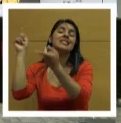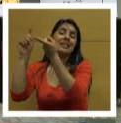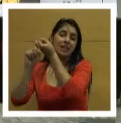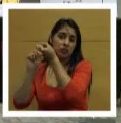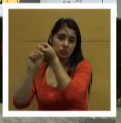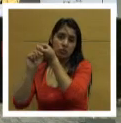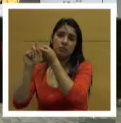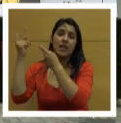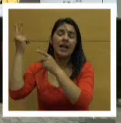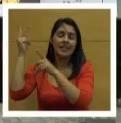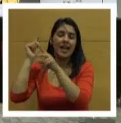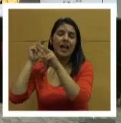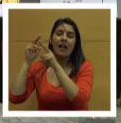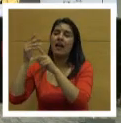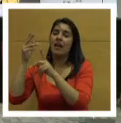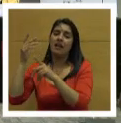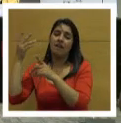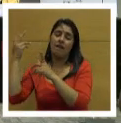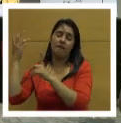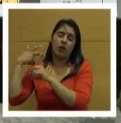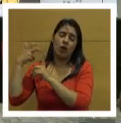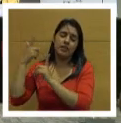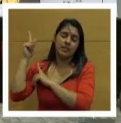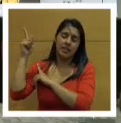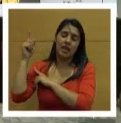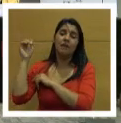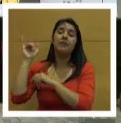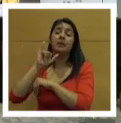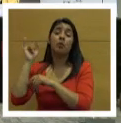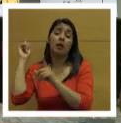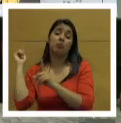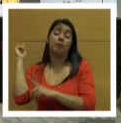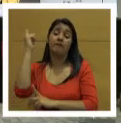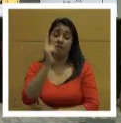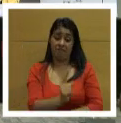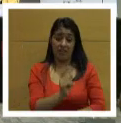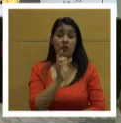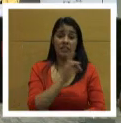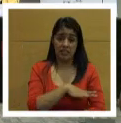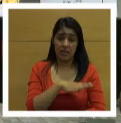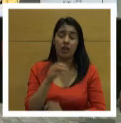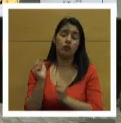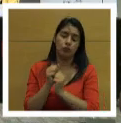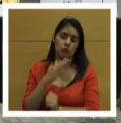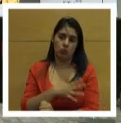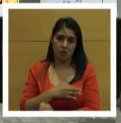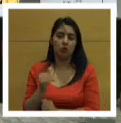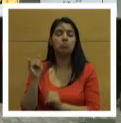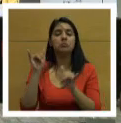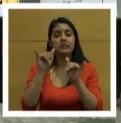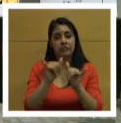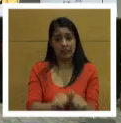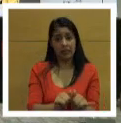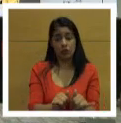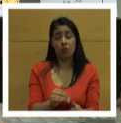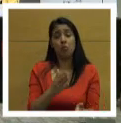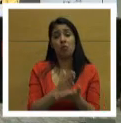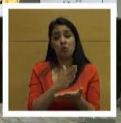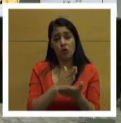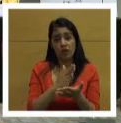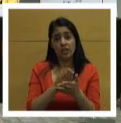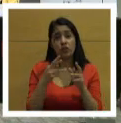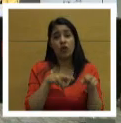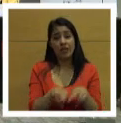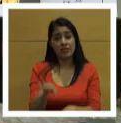había vivido violencia allá, vino a Chile porque vivía violencia, se trajo a sus hijos, se instaló en un colegio en Río